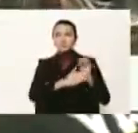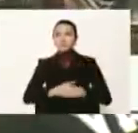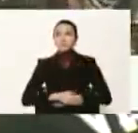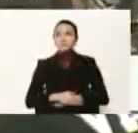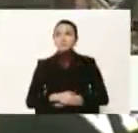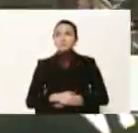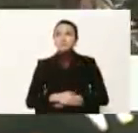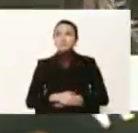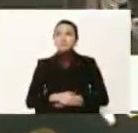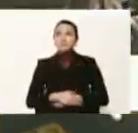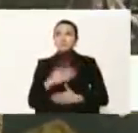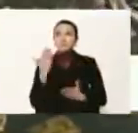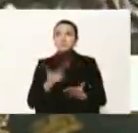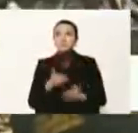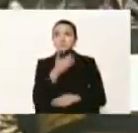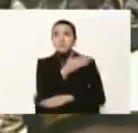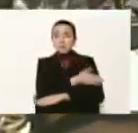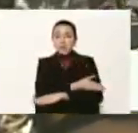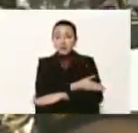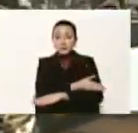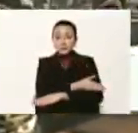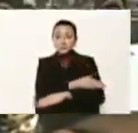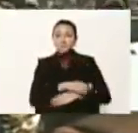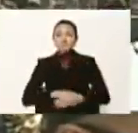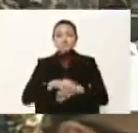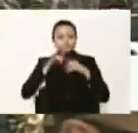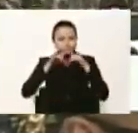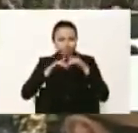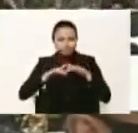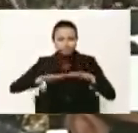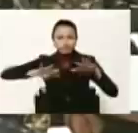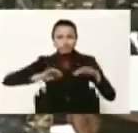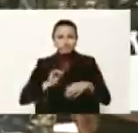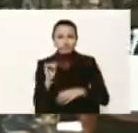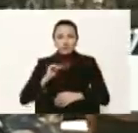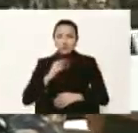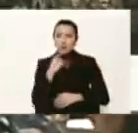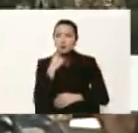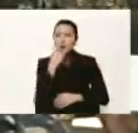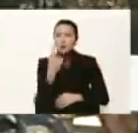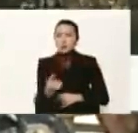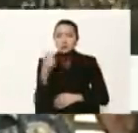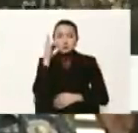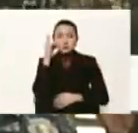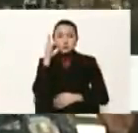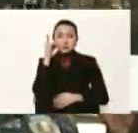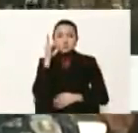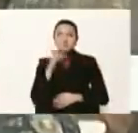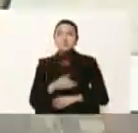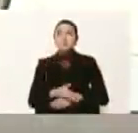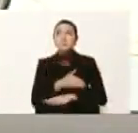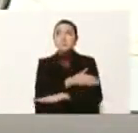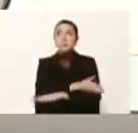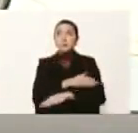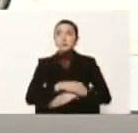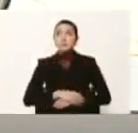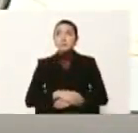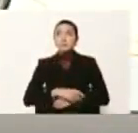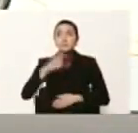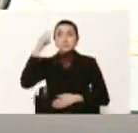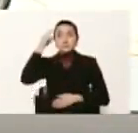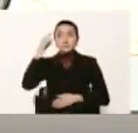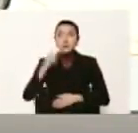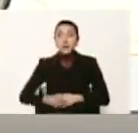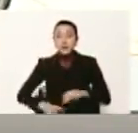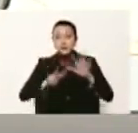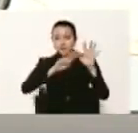los antecedentes a este despliegue, como ya lo decía nuestra vicepresidenta, el día 7